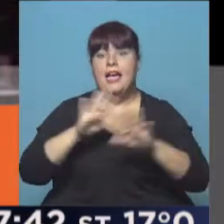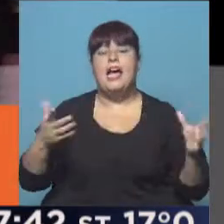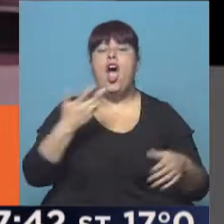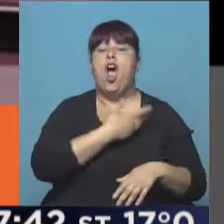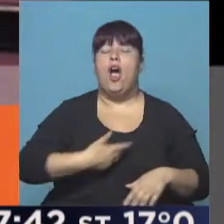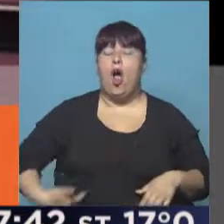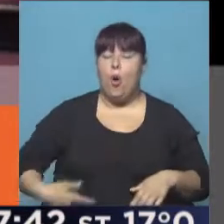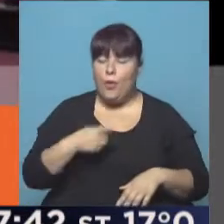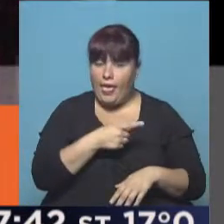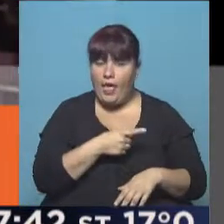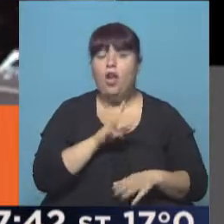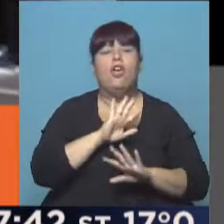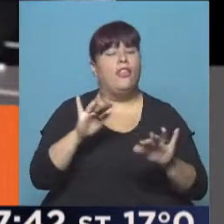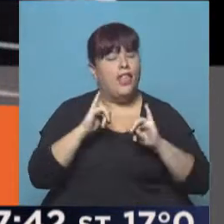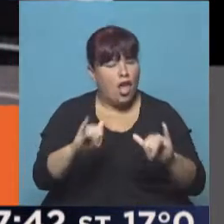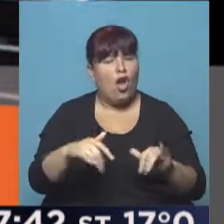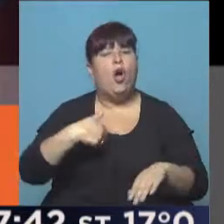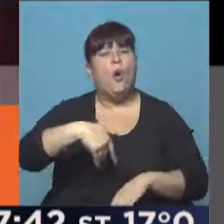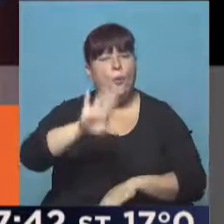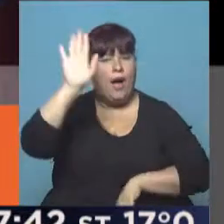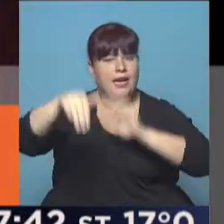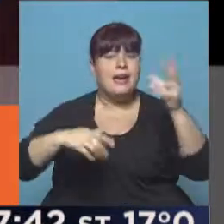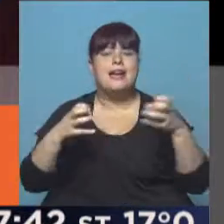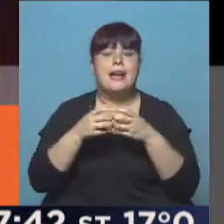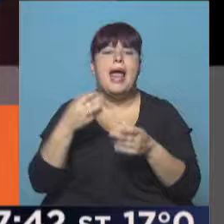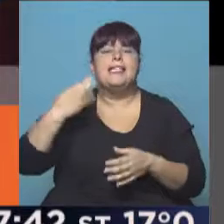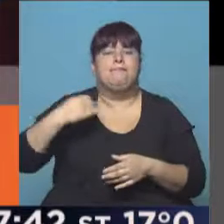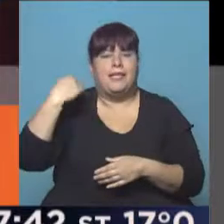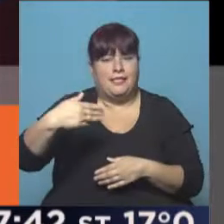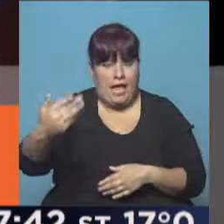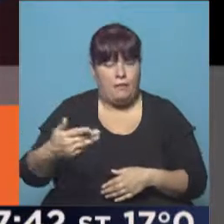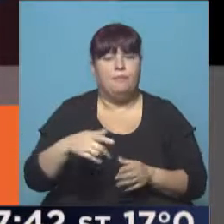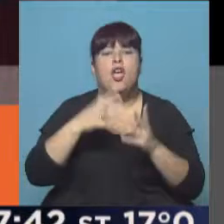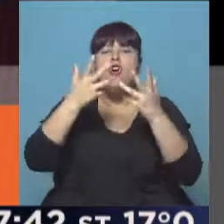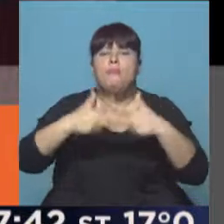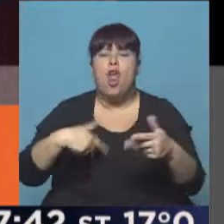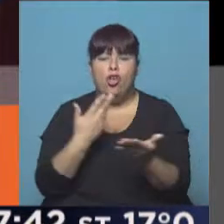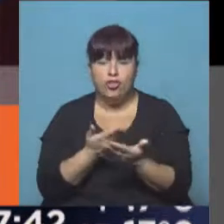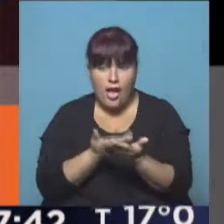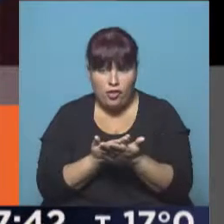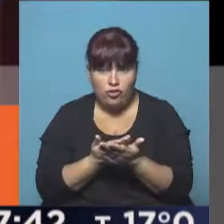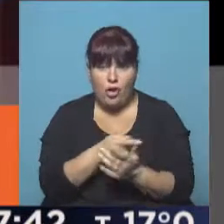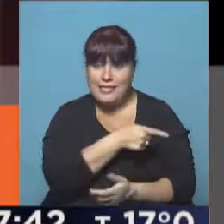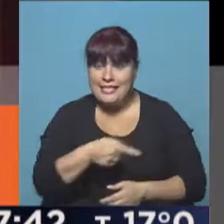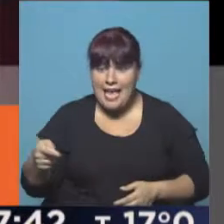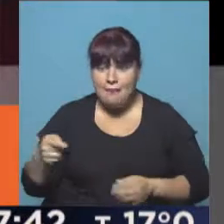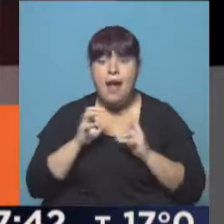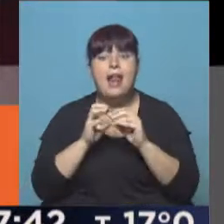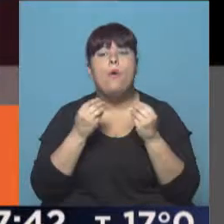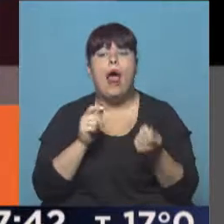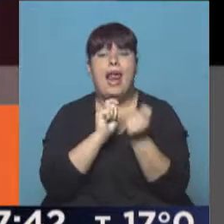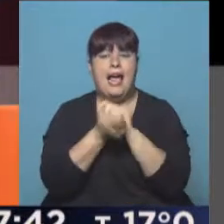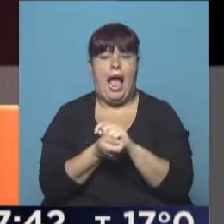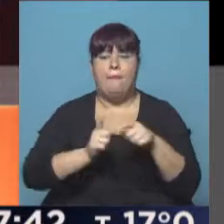ejecutivo atención que anticipo que va a convocar a sesiones extraordinarias entre los proyectos de esta semana a discutir es la